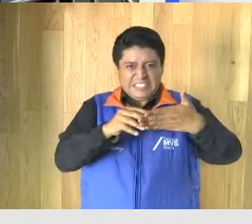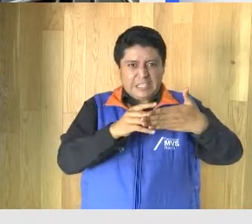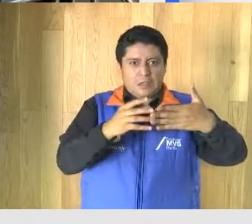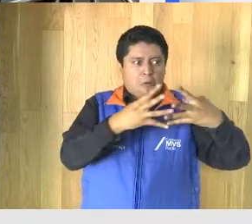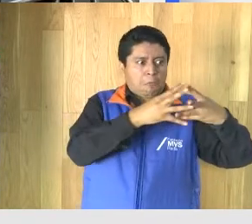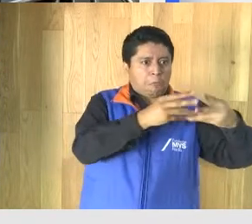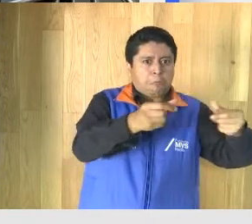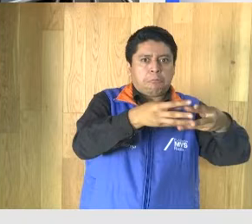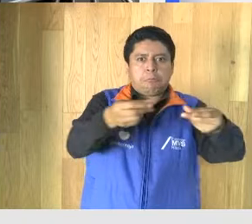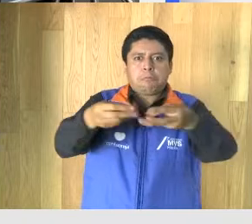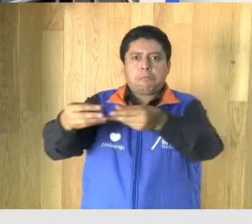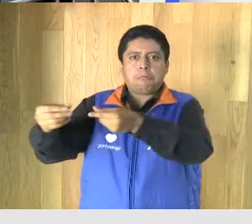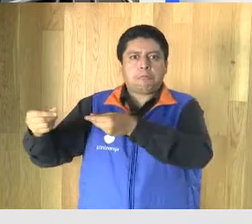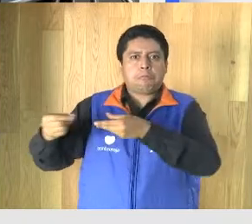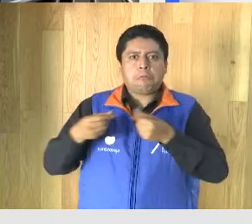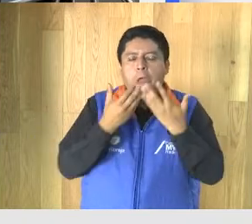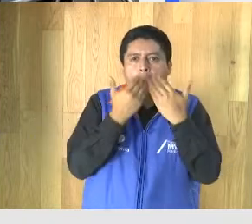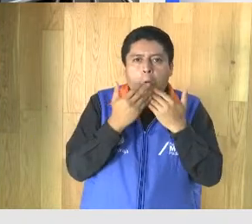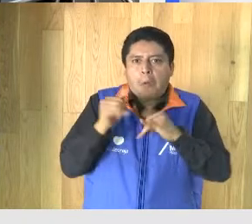que utilizamos en cosas